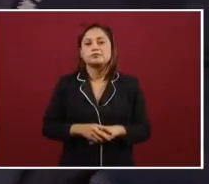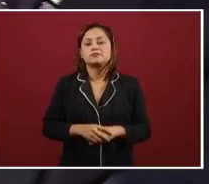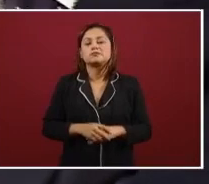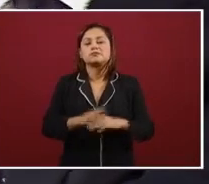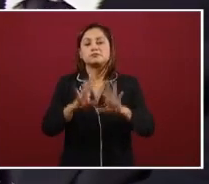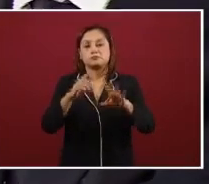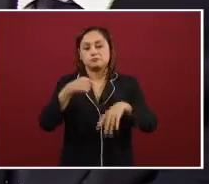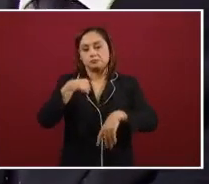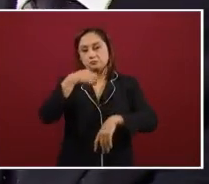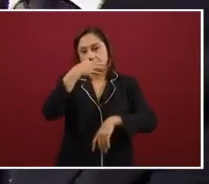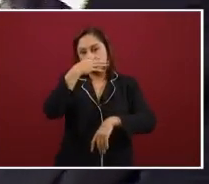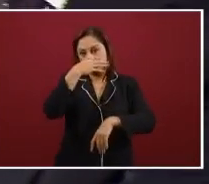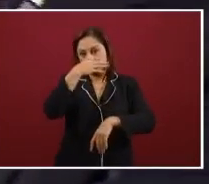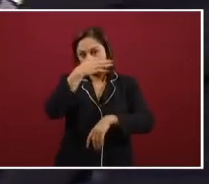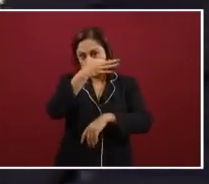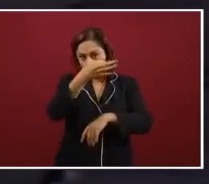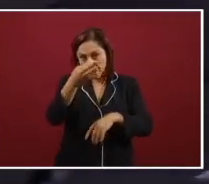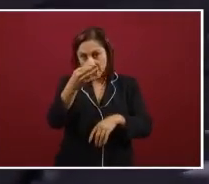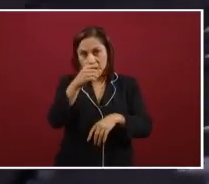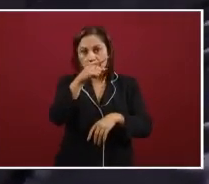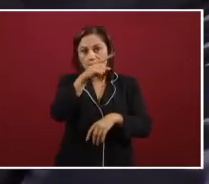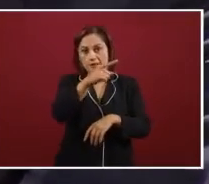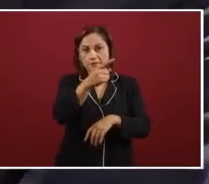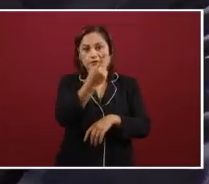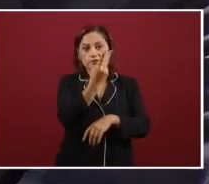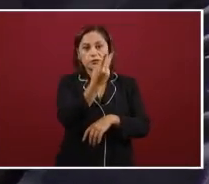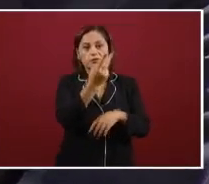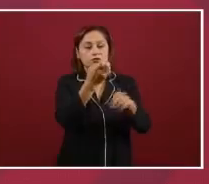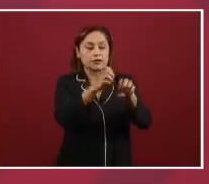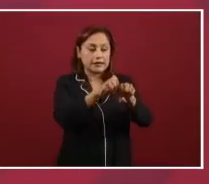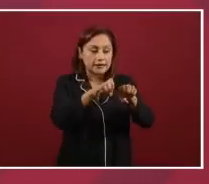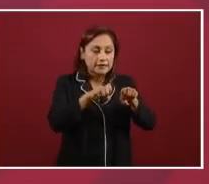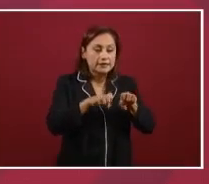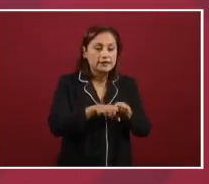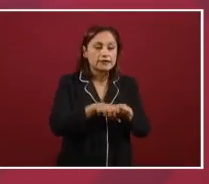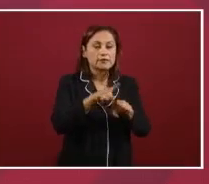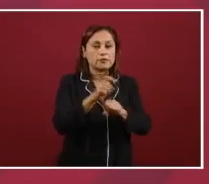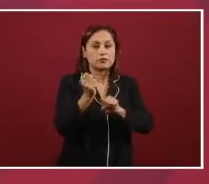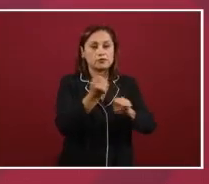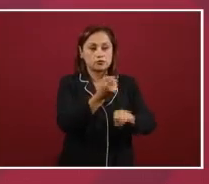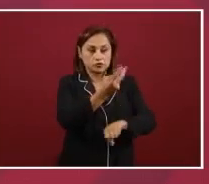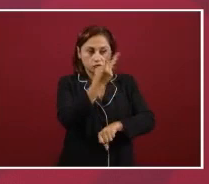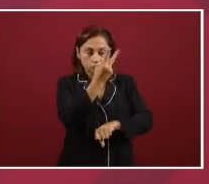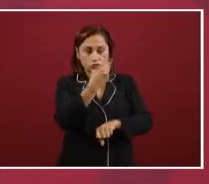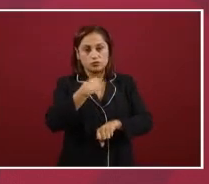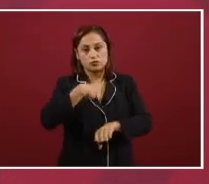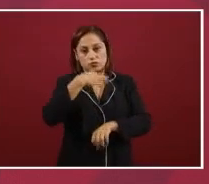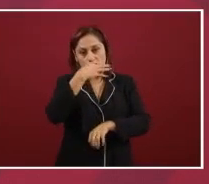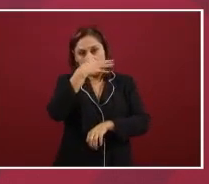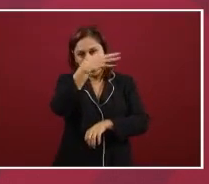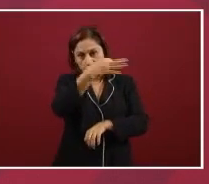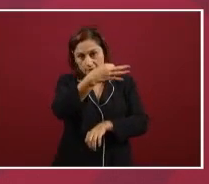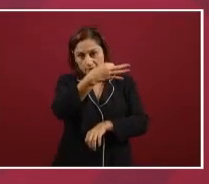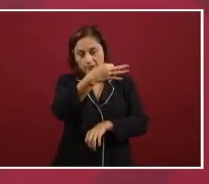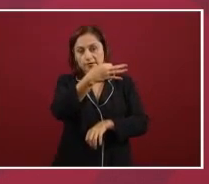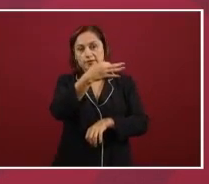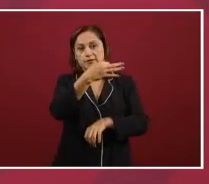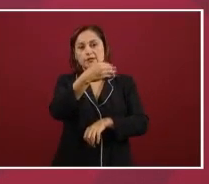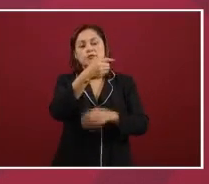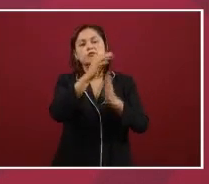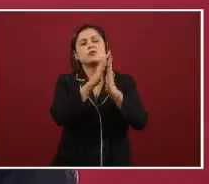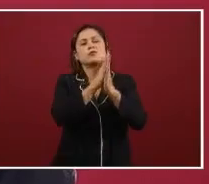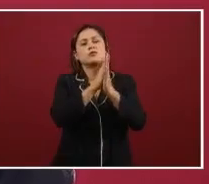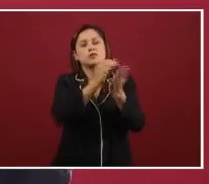Decirle a los presidentes de las dos ligas, desde aquí, que nos sigan ayudando,